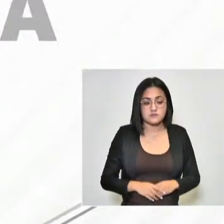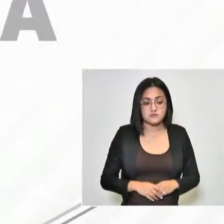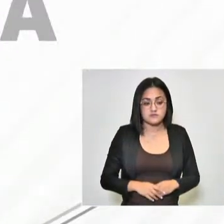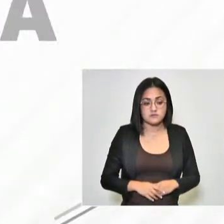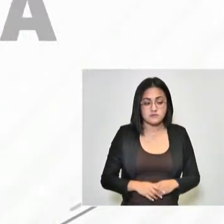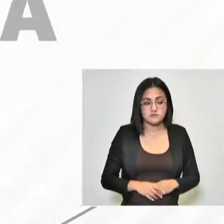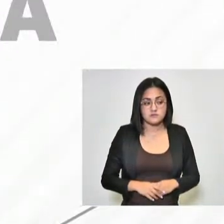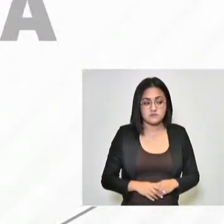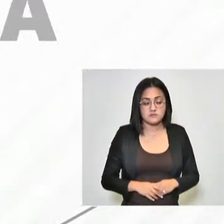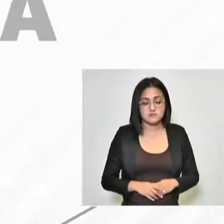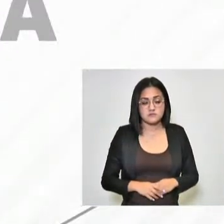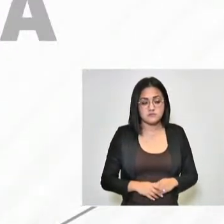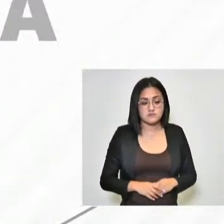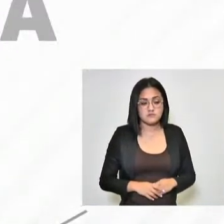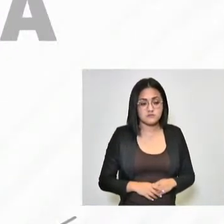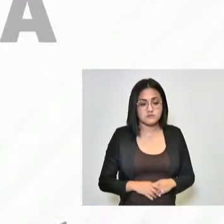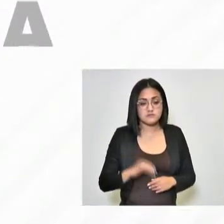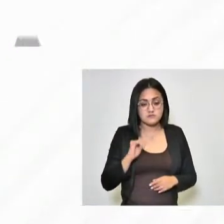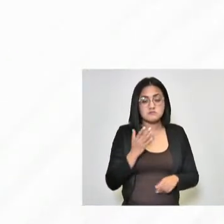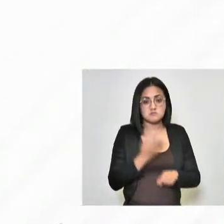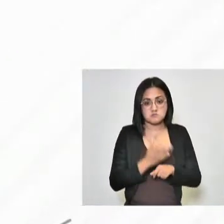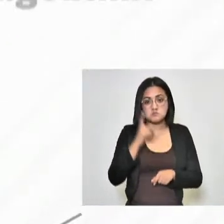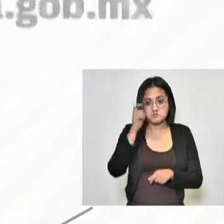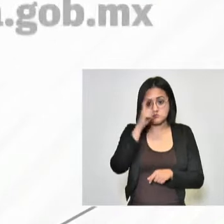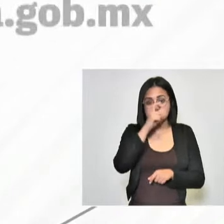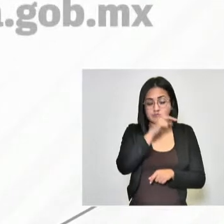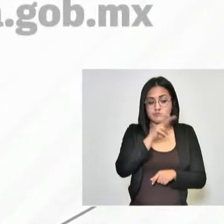A ver, mira, sí es muy, muy complicado